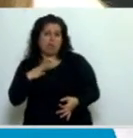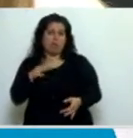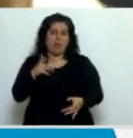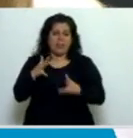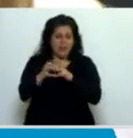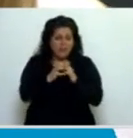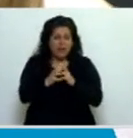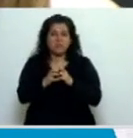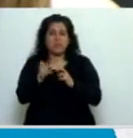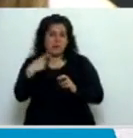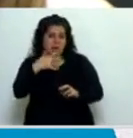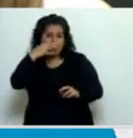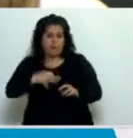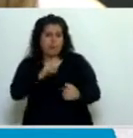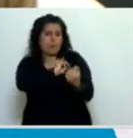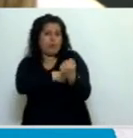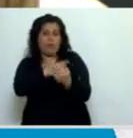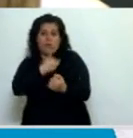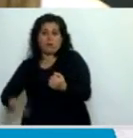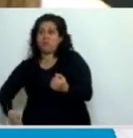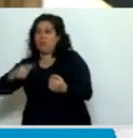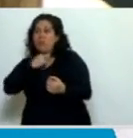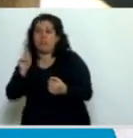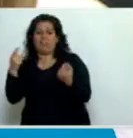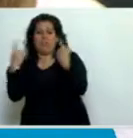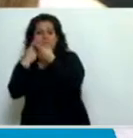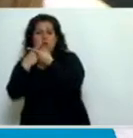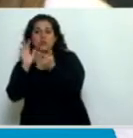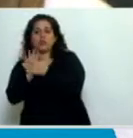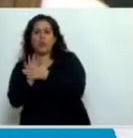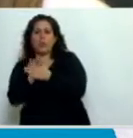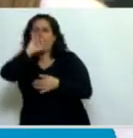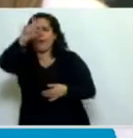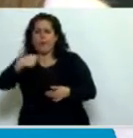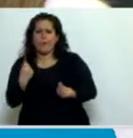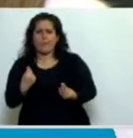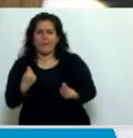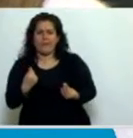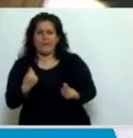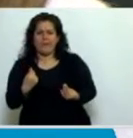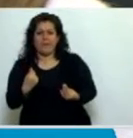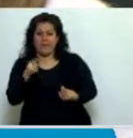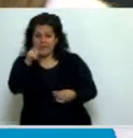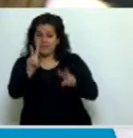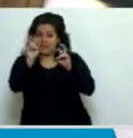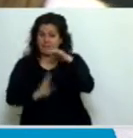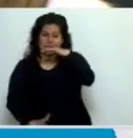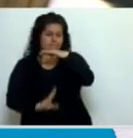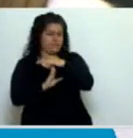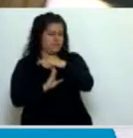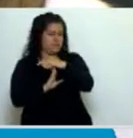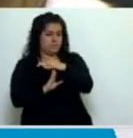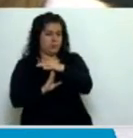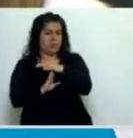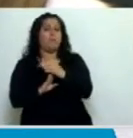porque es lo que no quiere discutir el Poder Ejecutivo, es el fondo de la cuestión, el tema central que además es lo que constituye